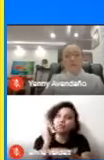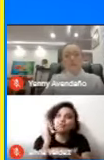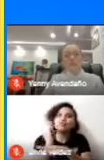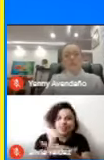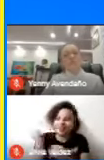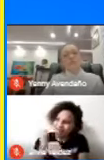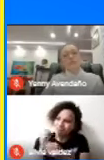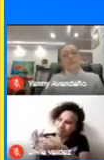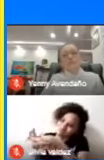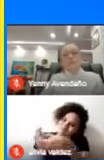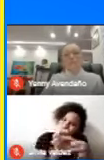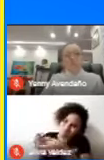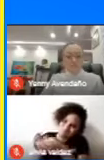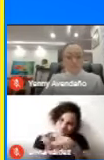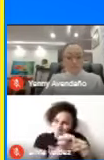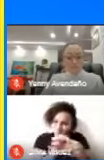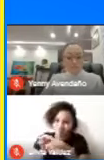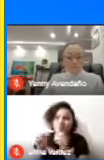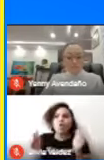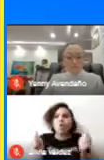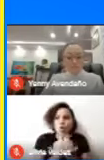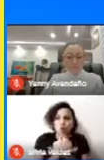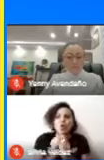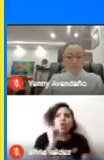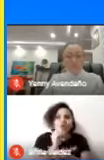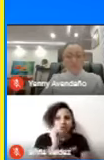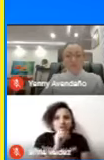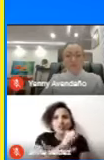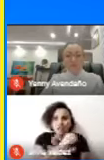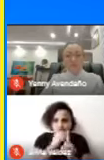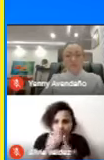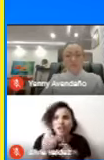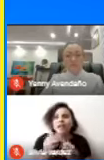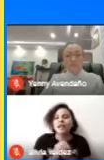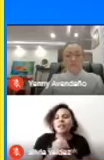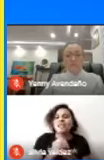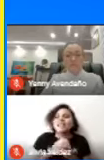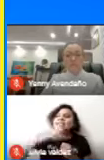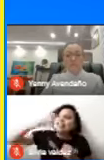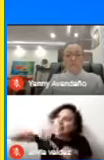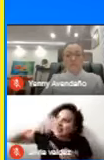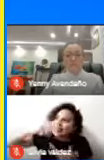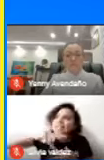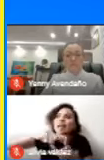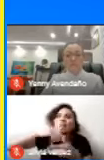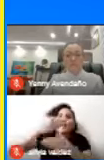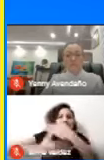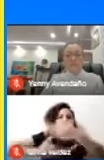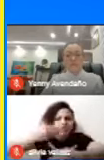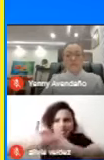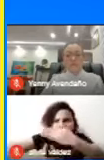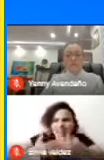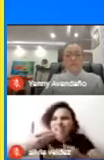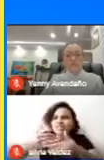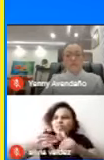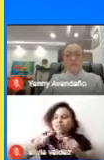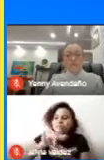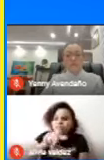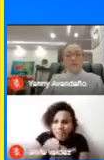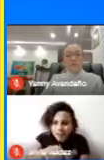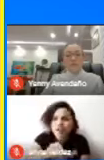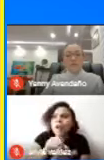trabajen conjuntamente con las organizaciones sociales, se requiere de procesos equilibrados entre